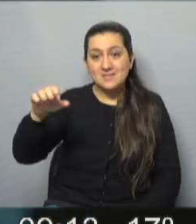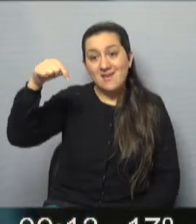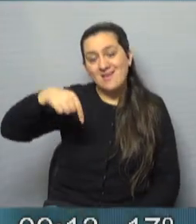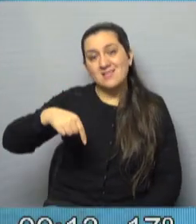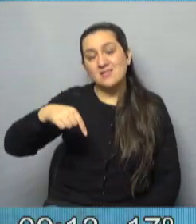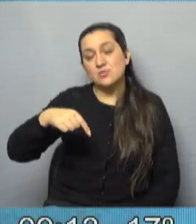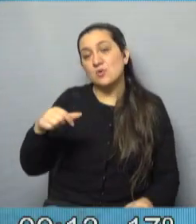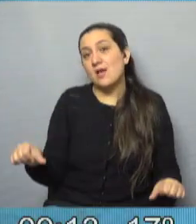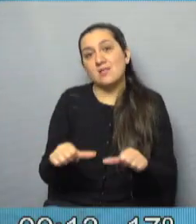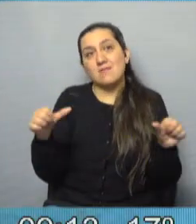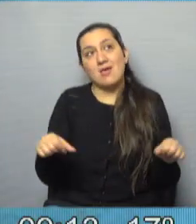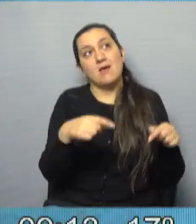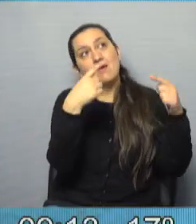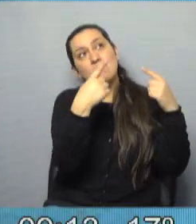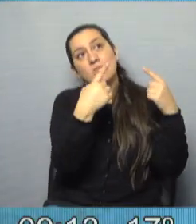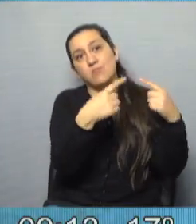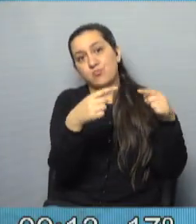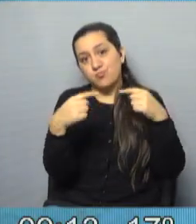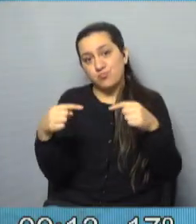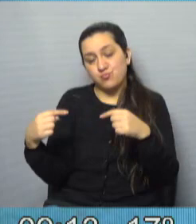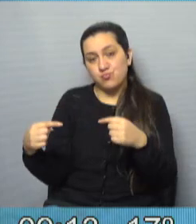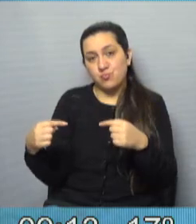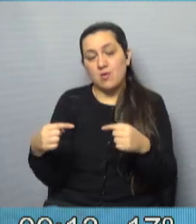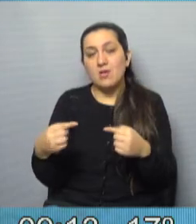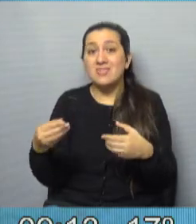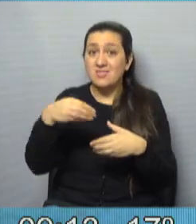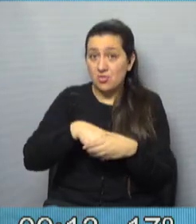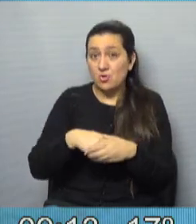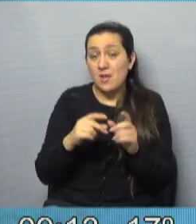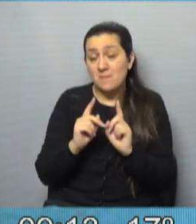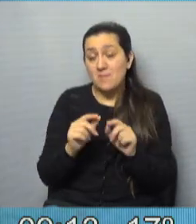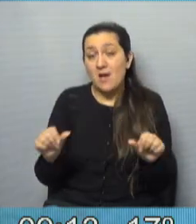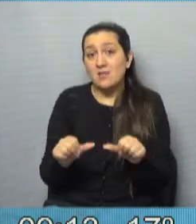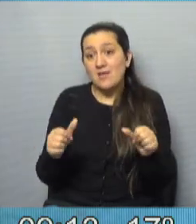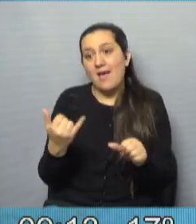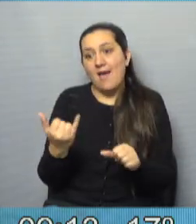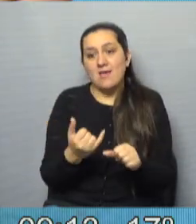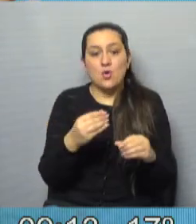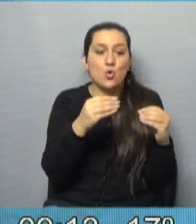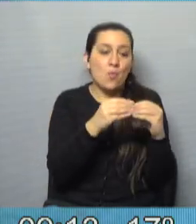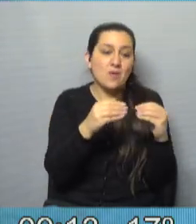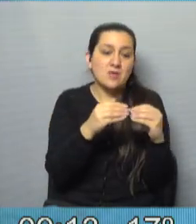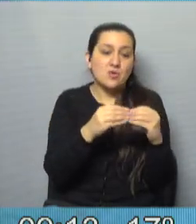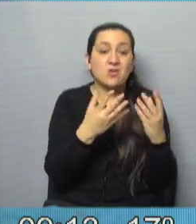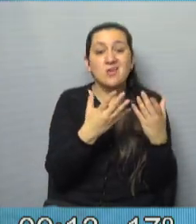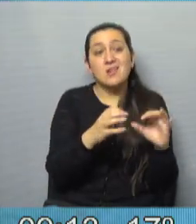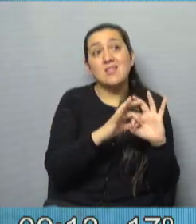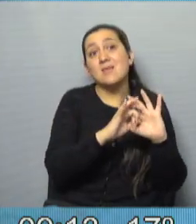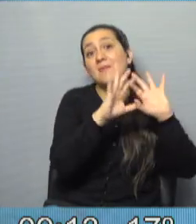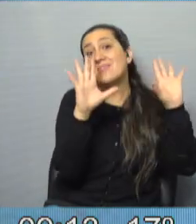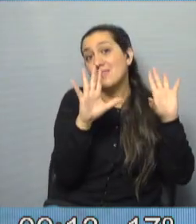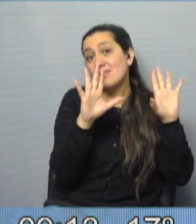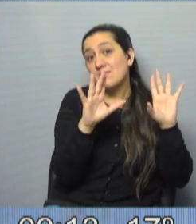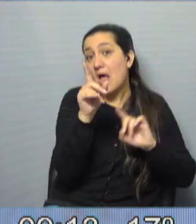muy heterogénea, puede decidir, tenemos dentro de esta actividad compañeros que abogan por la independencia, ¿no? Ellos quieren